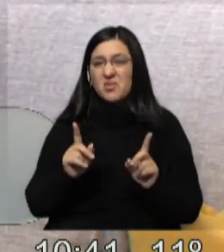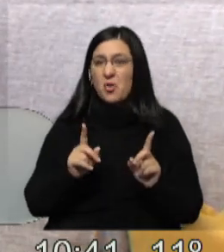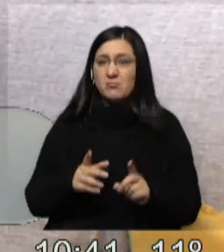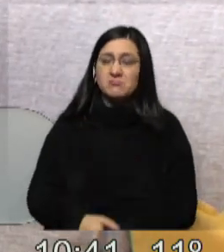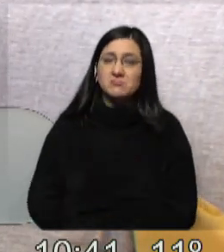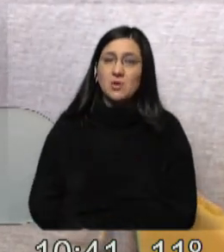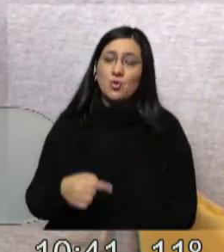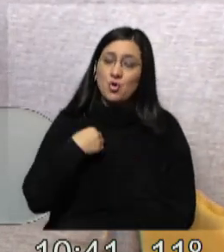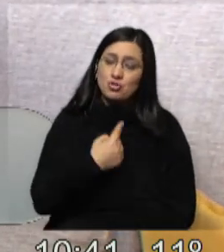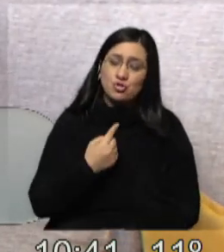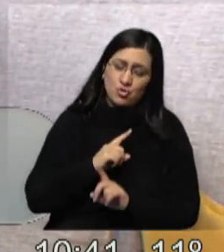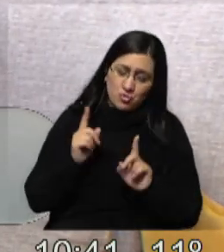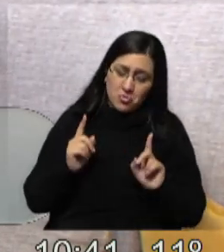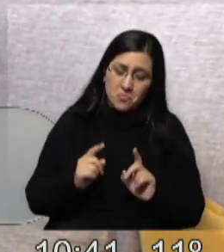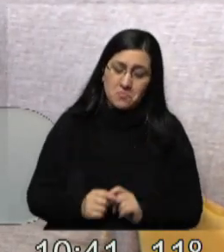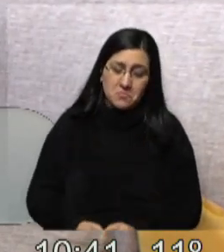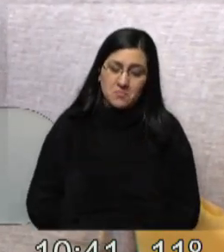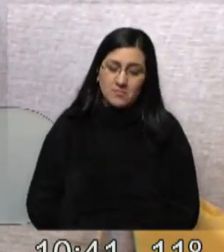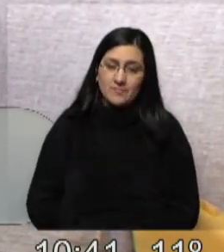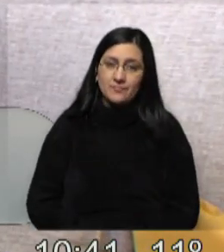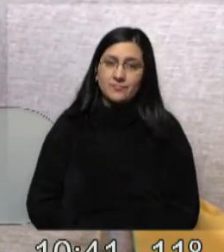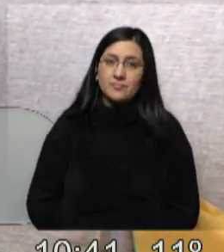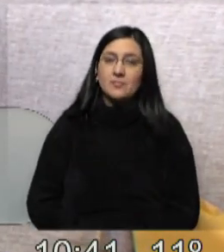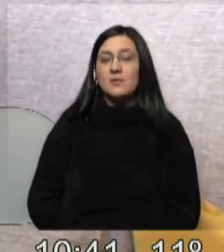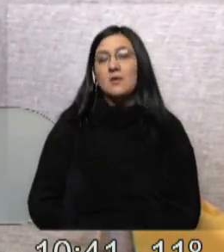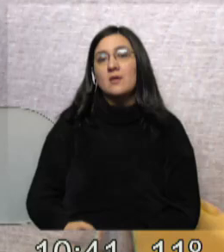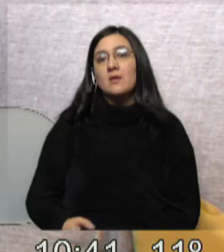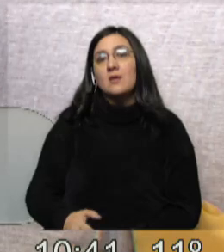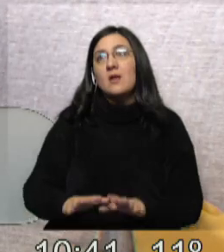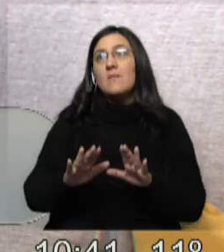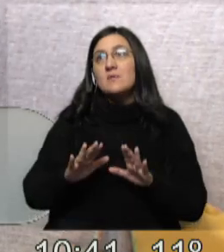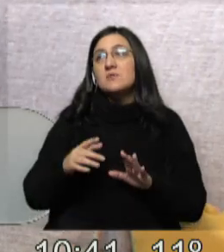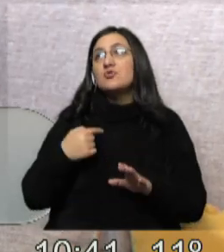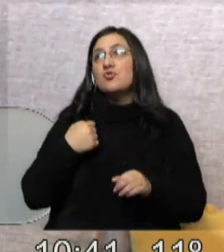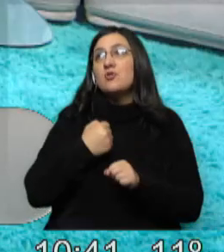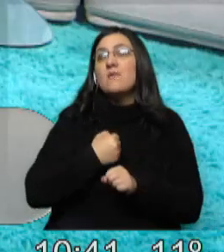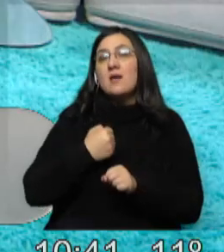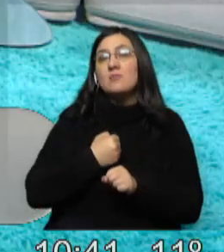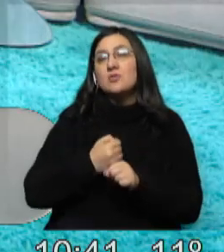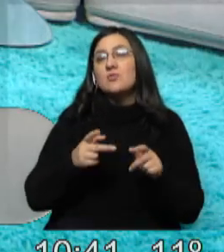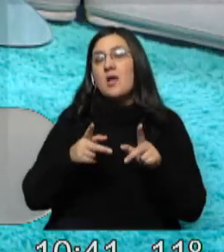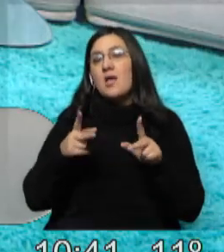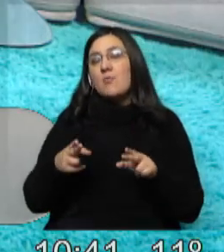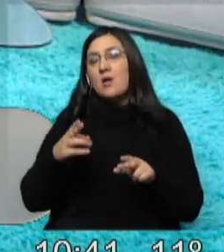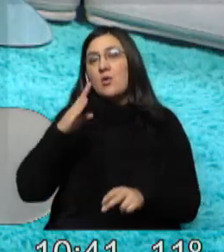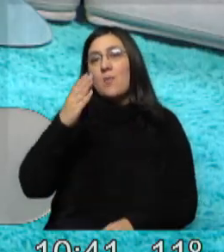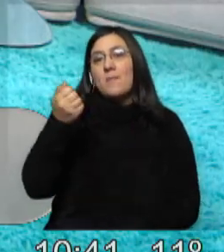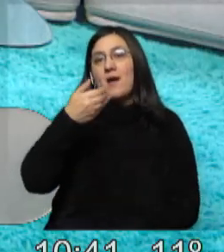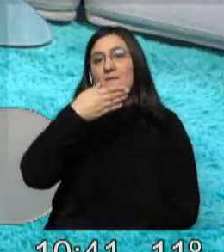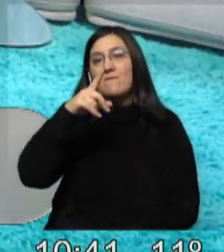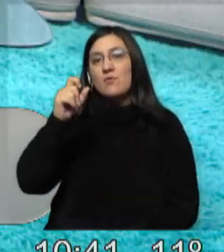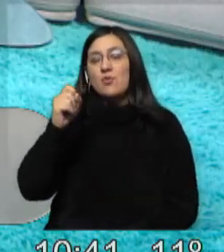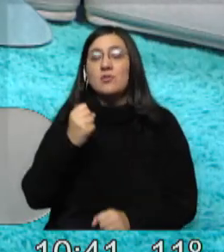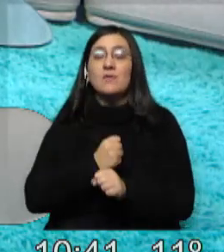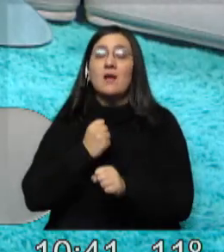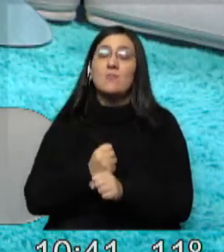No, por lo menos con nosotros no. Nosotros, por ahí lo hacíamos, nosotros trabajábamos con una época con Pablo, con la actualidad,